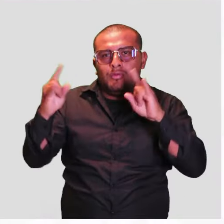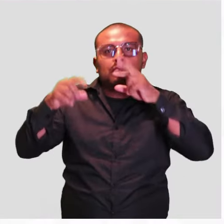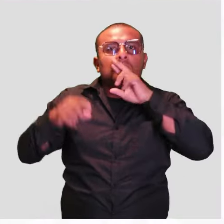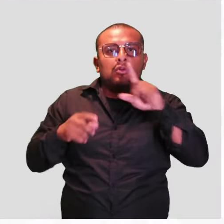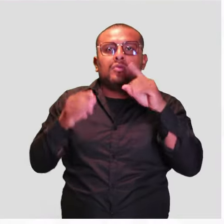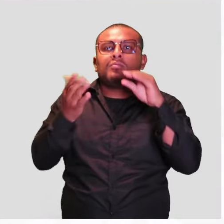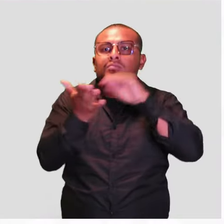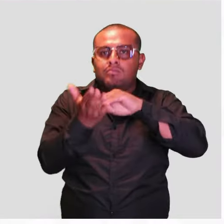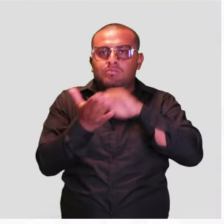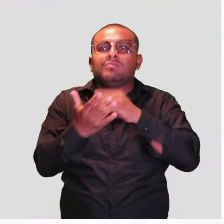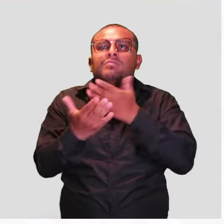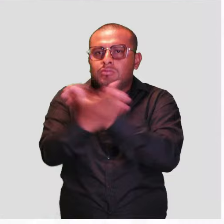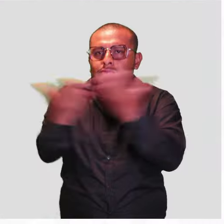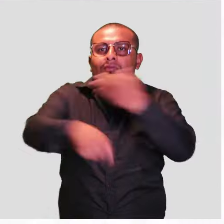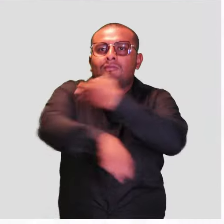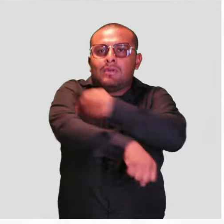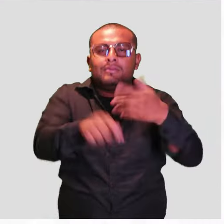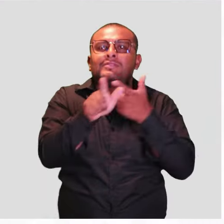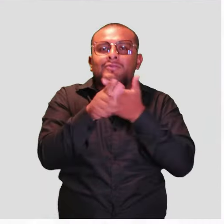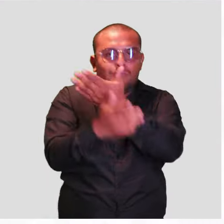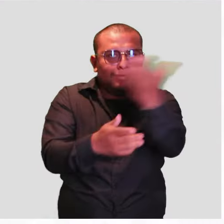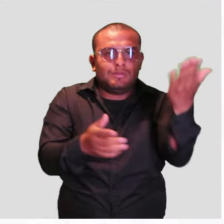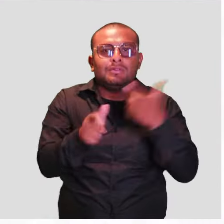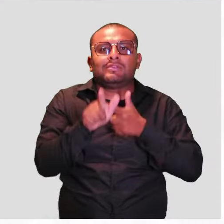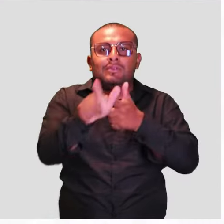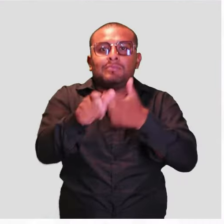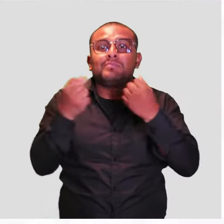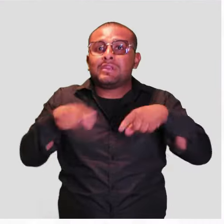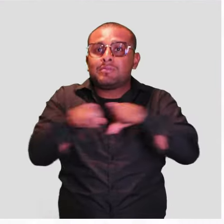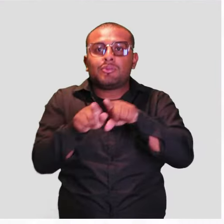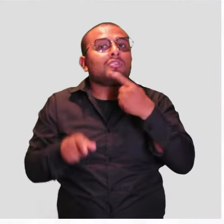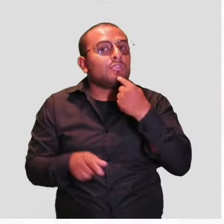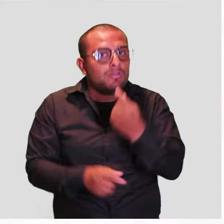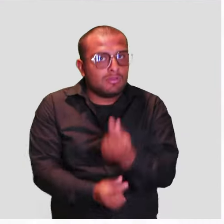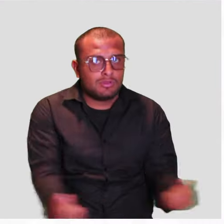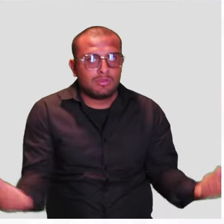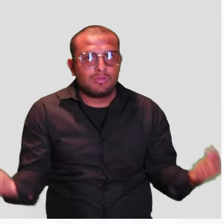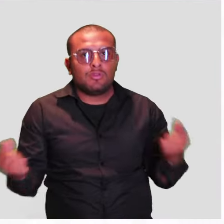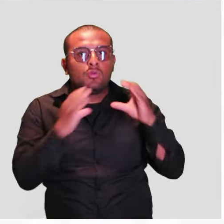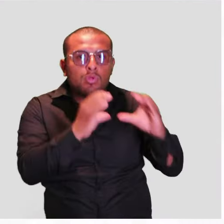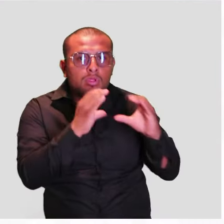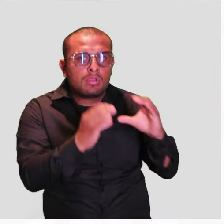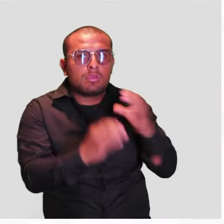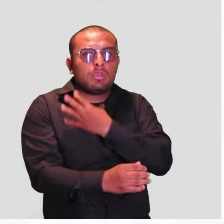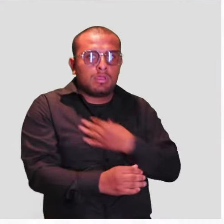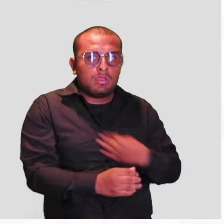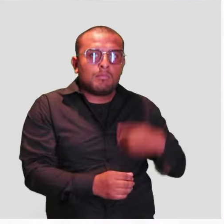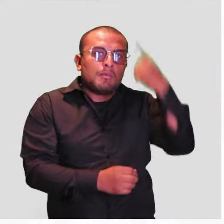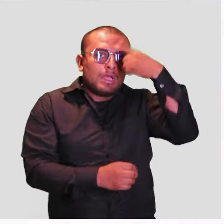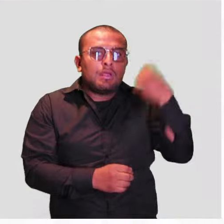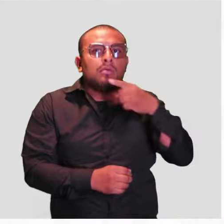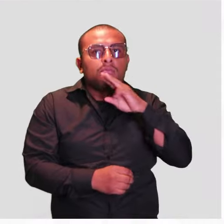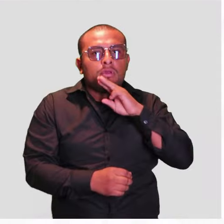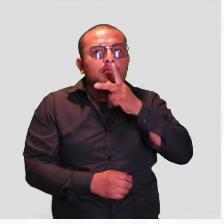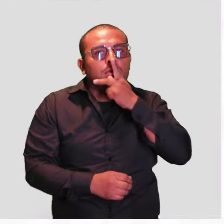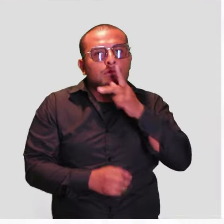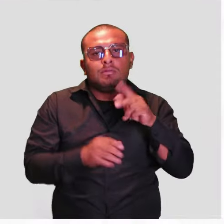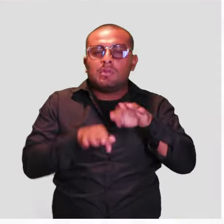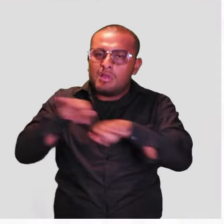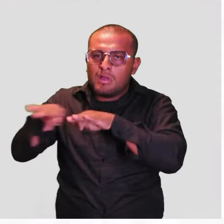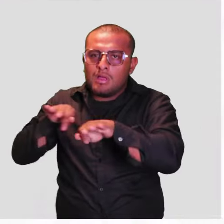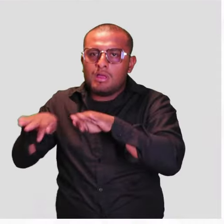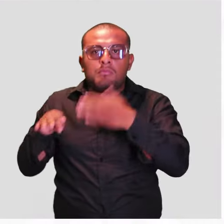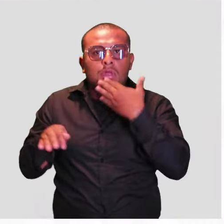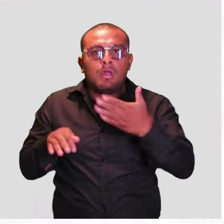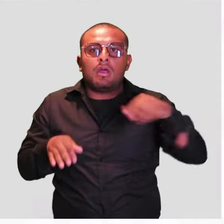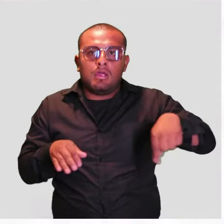disfruten. Abriremos estancias infantiles municipales en apoyo a madres y padres trabajadores. Aquí San Juan seguirá